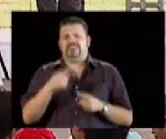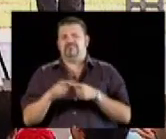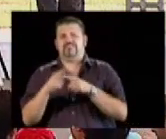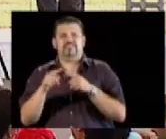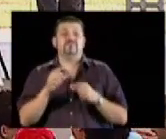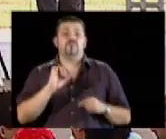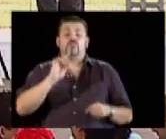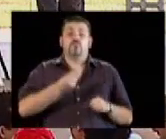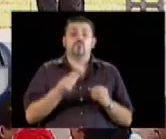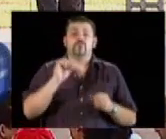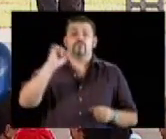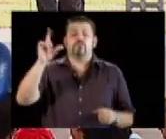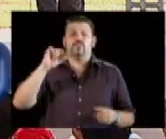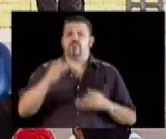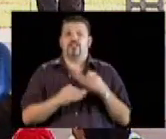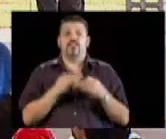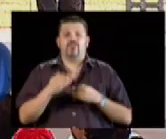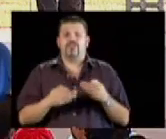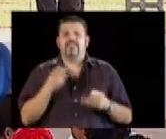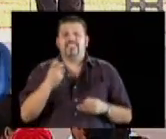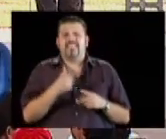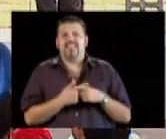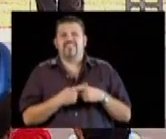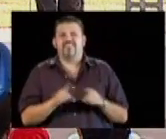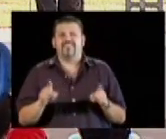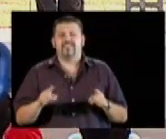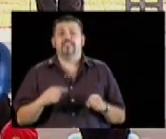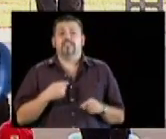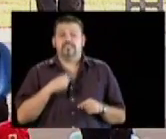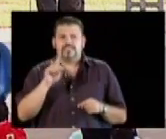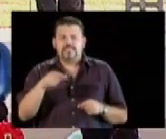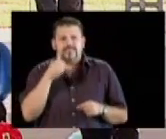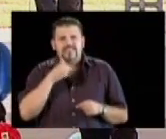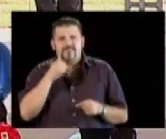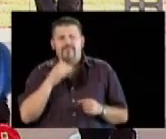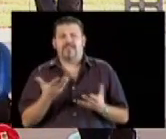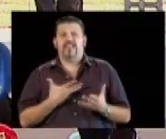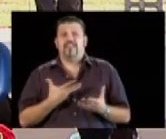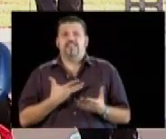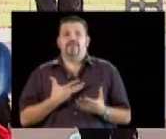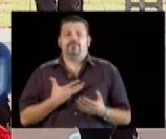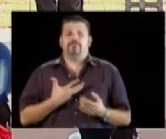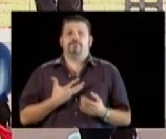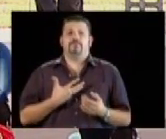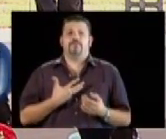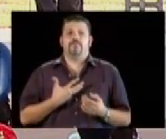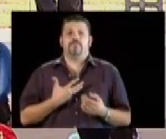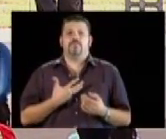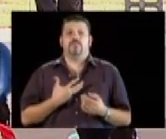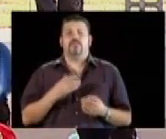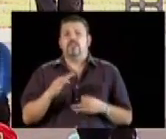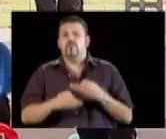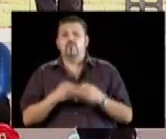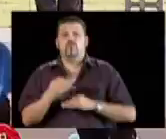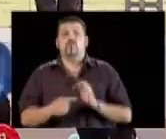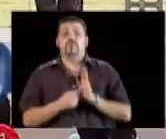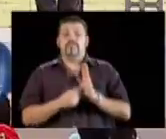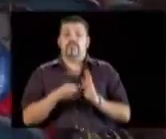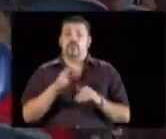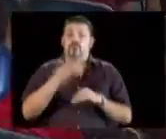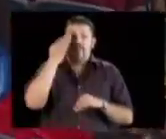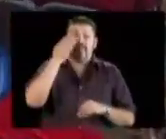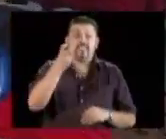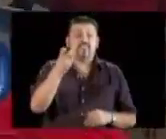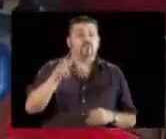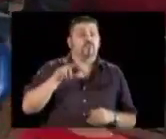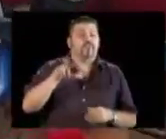profesiones, doctores y demás, la única diferencia es que yo soy constante. No tengo profesión, pero he sido constante durante estos 18 años y voy